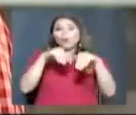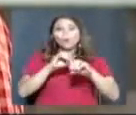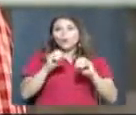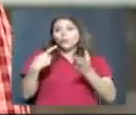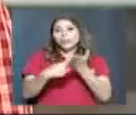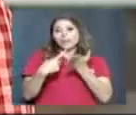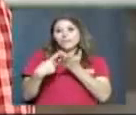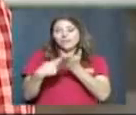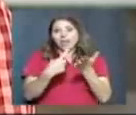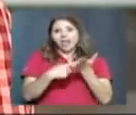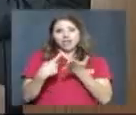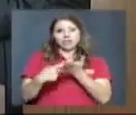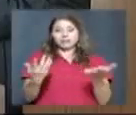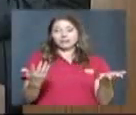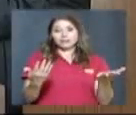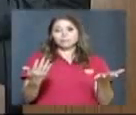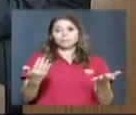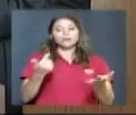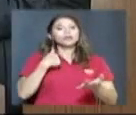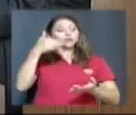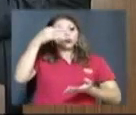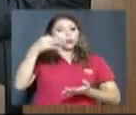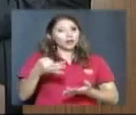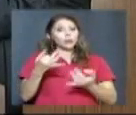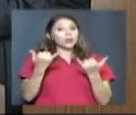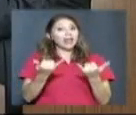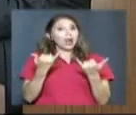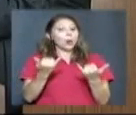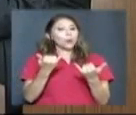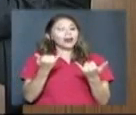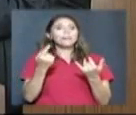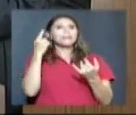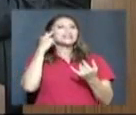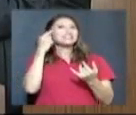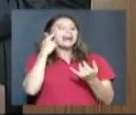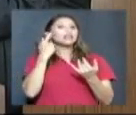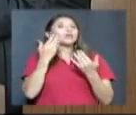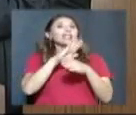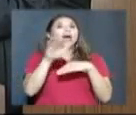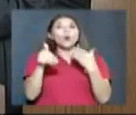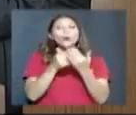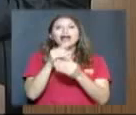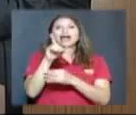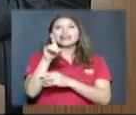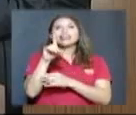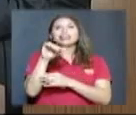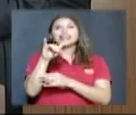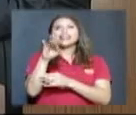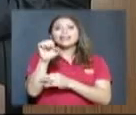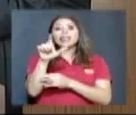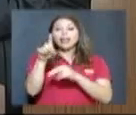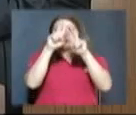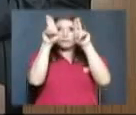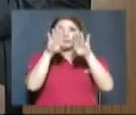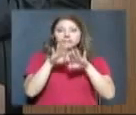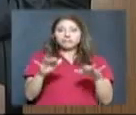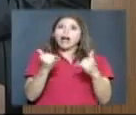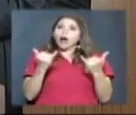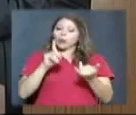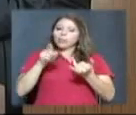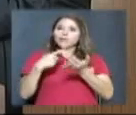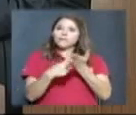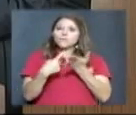una nueva ley. Yo creo que en el marco de la digitalización es posiblemente más pertinente hoy el debate y la reflexión para una nueva ley que en